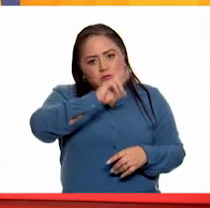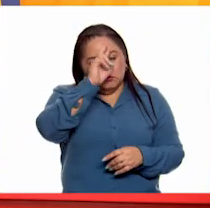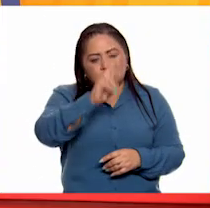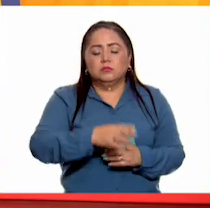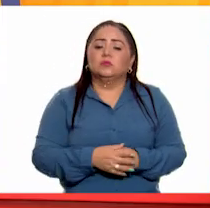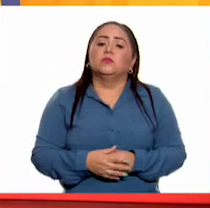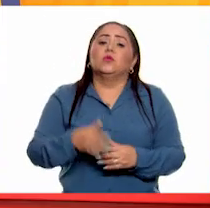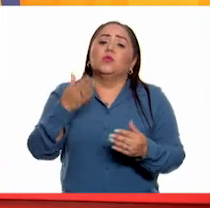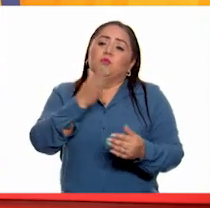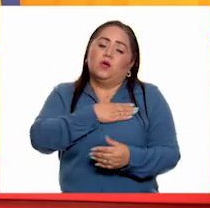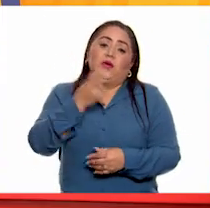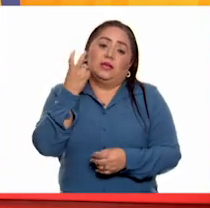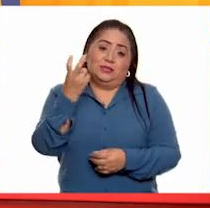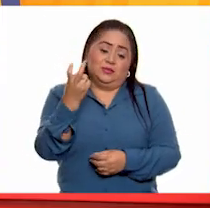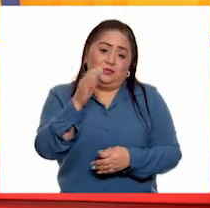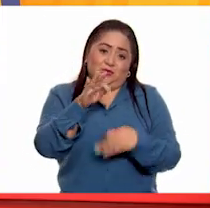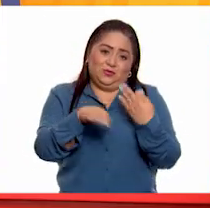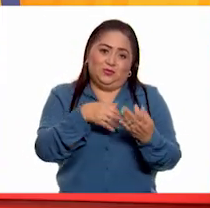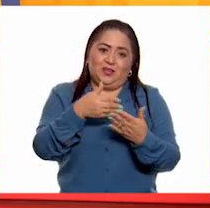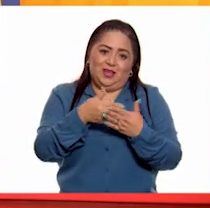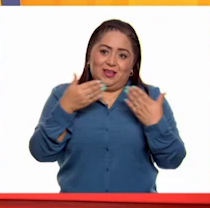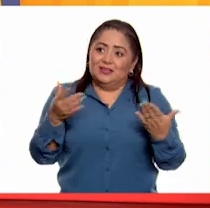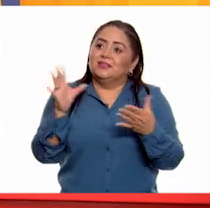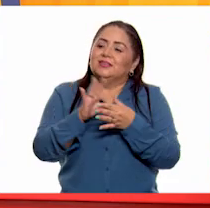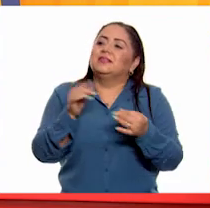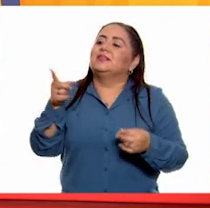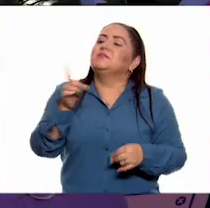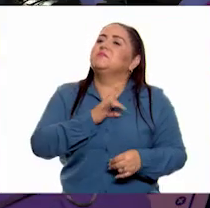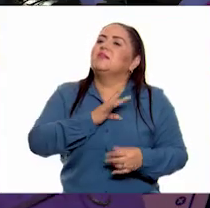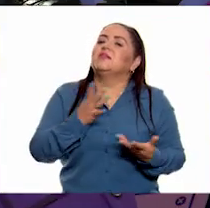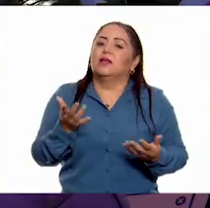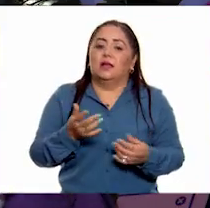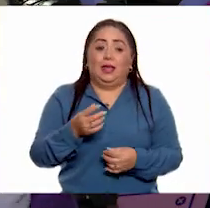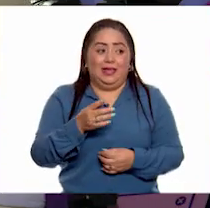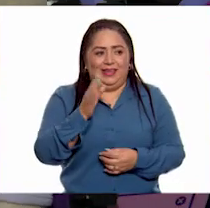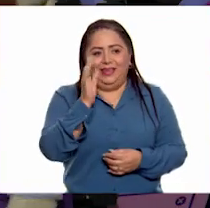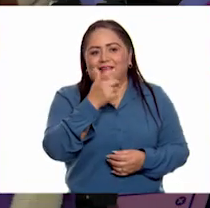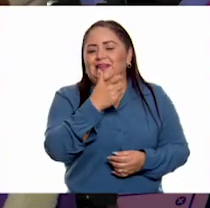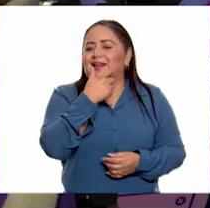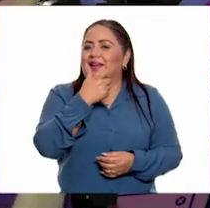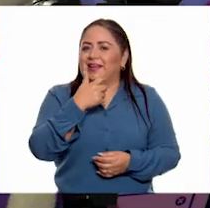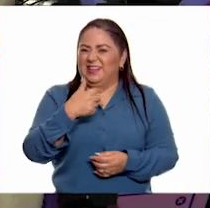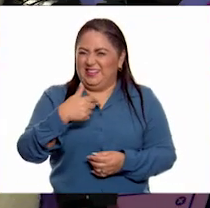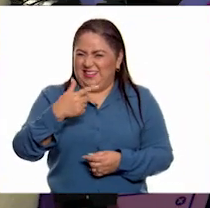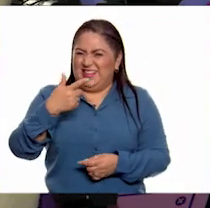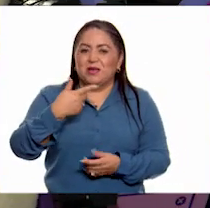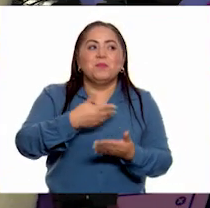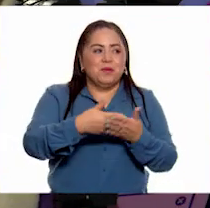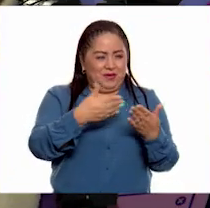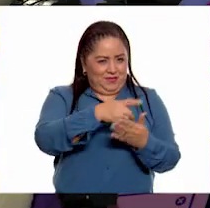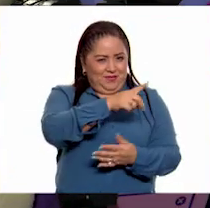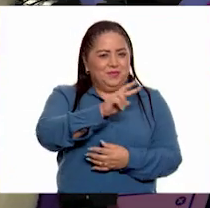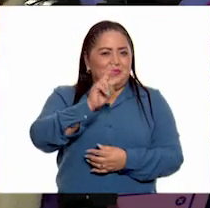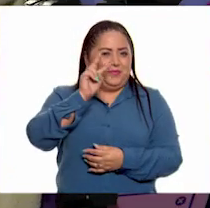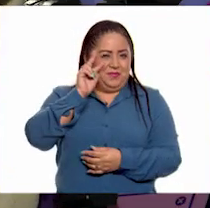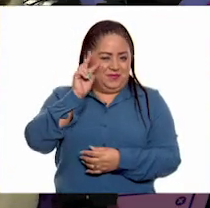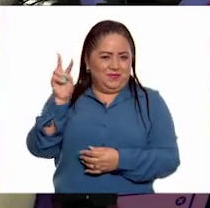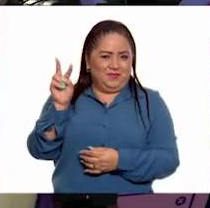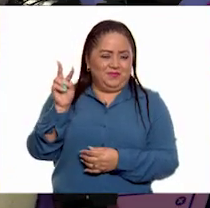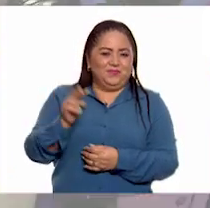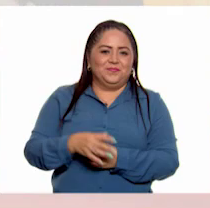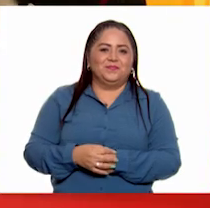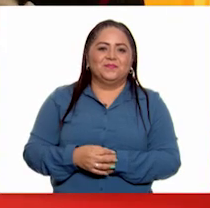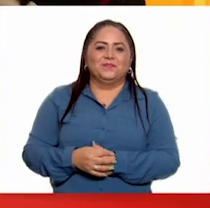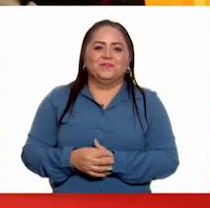bueno, y a todo esto, Staff, ¿ya nos vas a contar a ti qué te da miedo? ¿Qué les parece si vamos a ver la